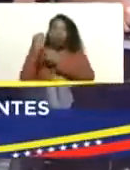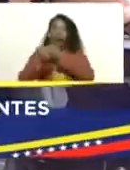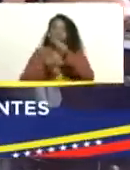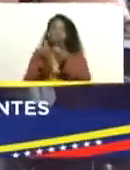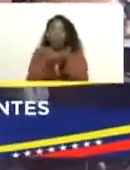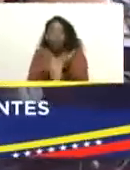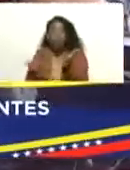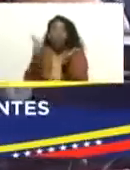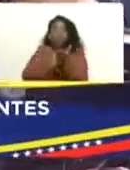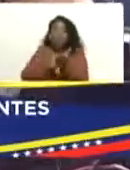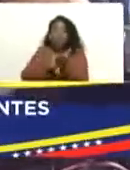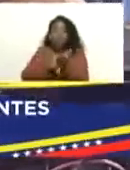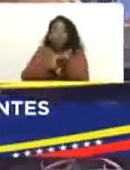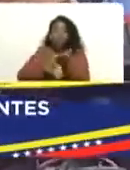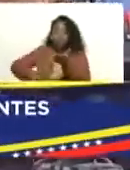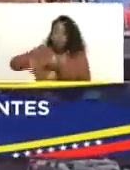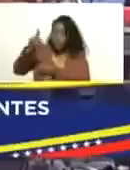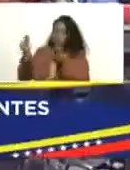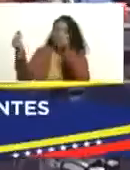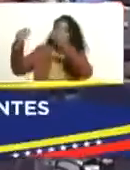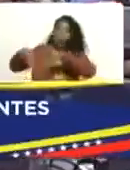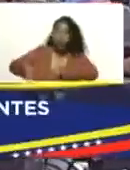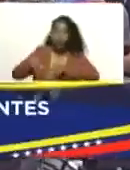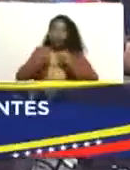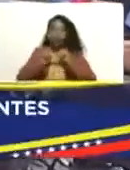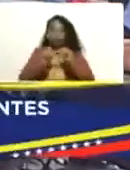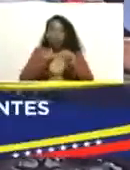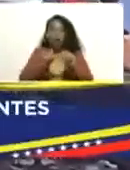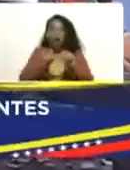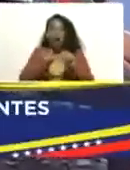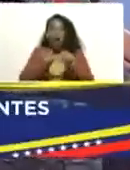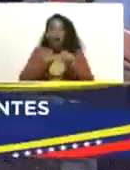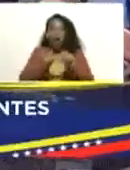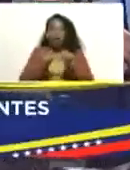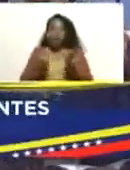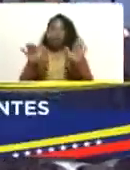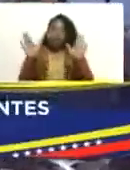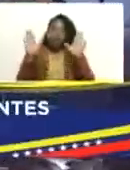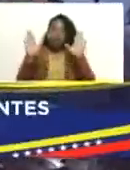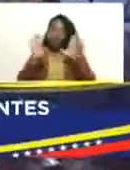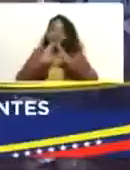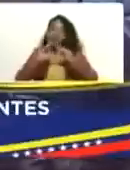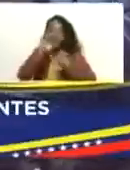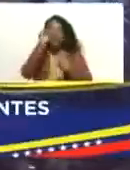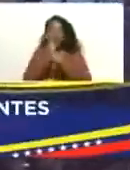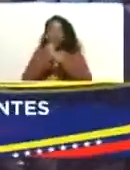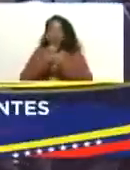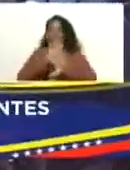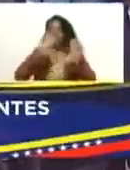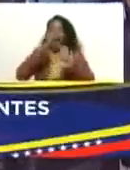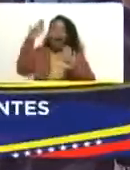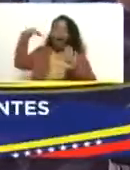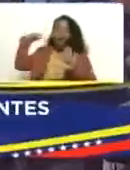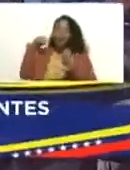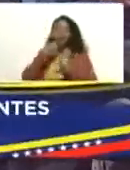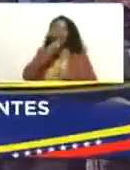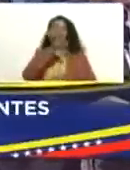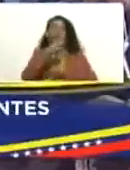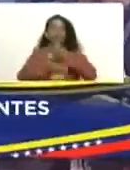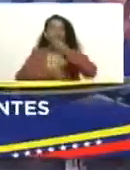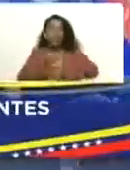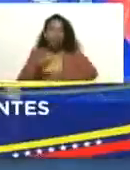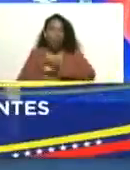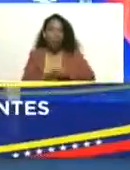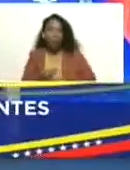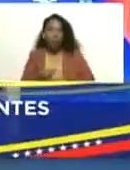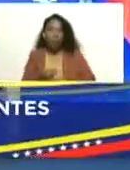reafirmado en las capacidades que hemos tenido, y a pesar de todo el trabajo que hemos realizado, pero hay